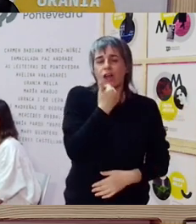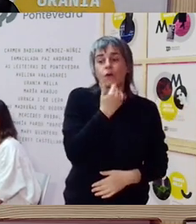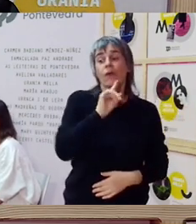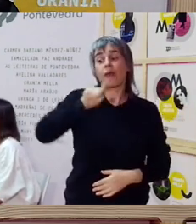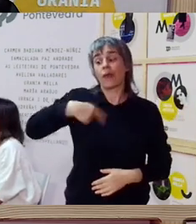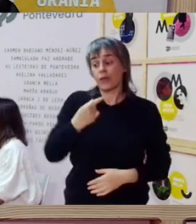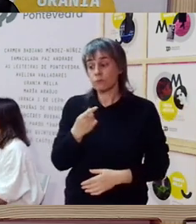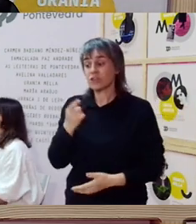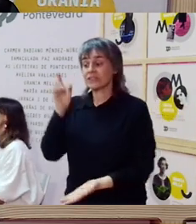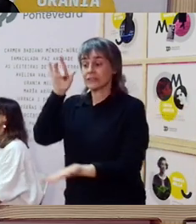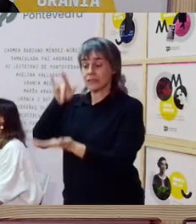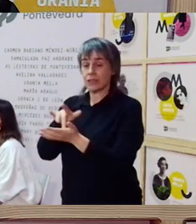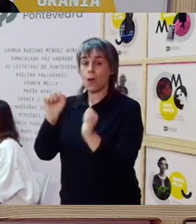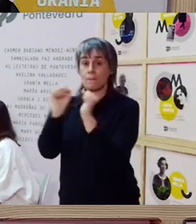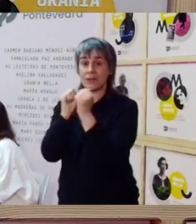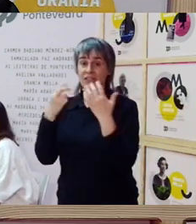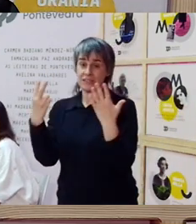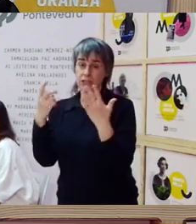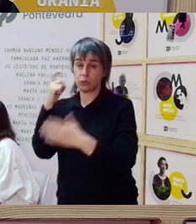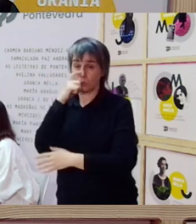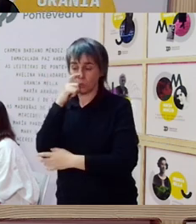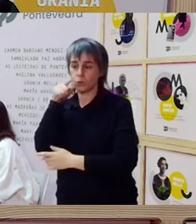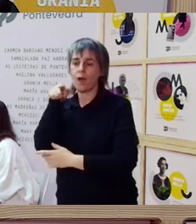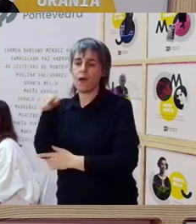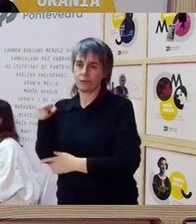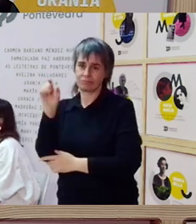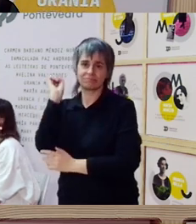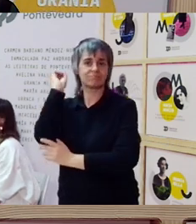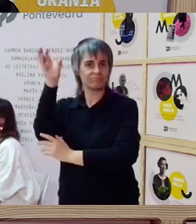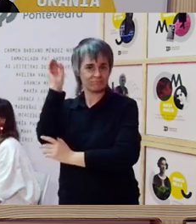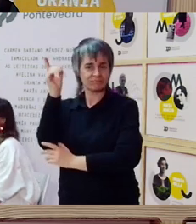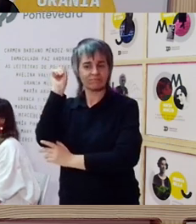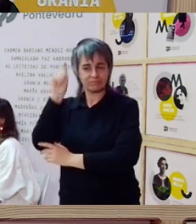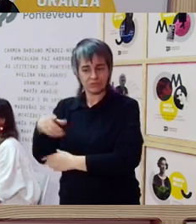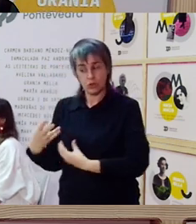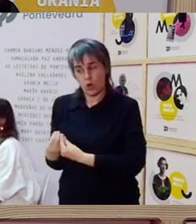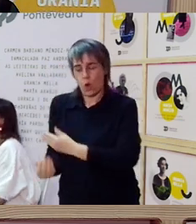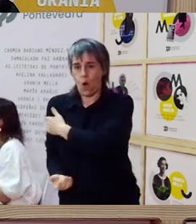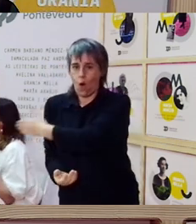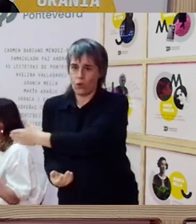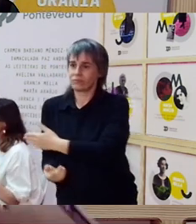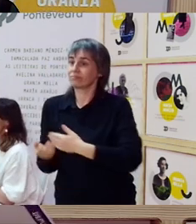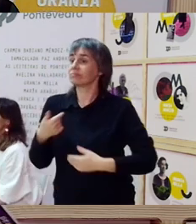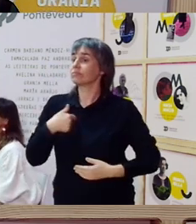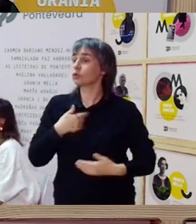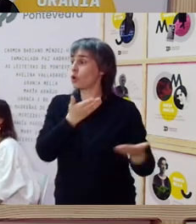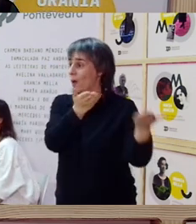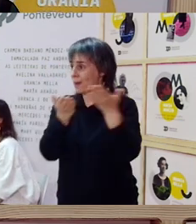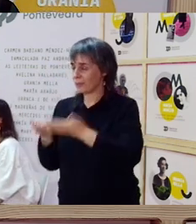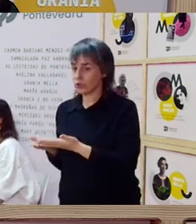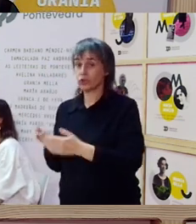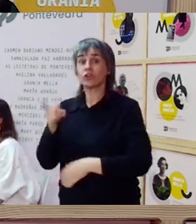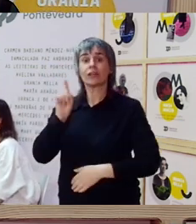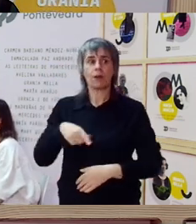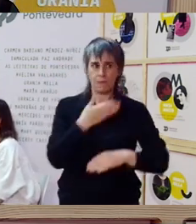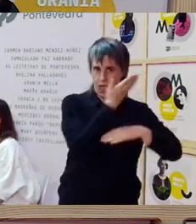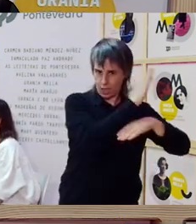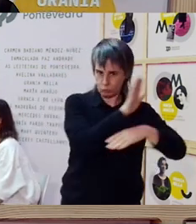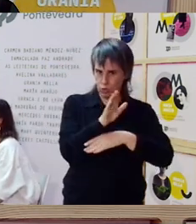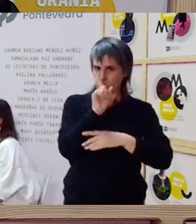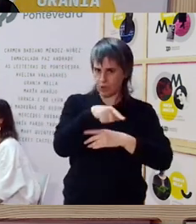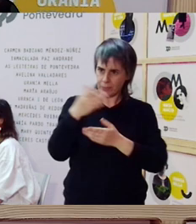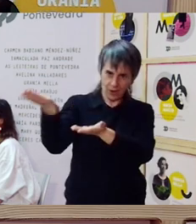día 27, pois teremos con ela tamén un faladoiro ao que estades convidados. A exposición tamén, por suposto, que